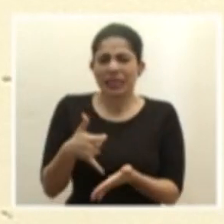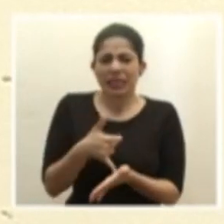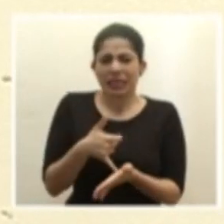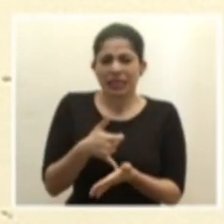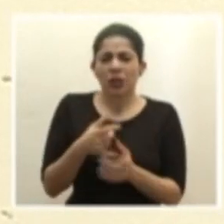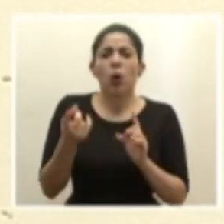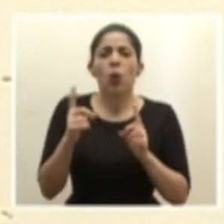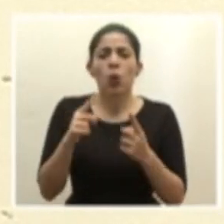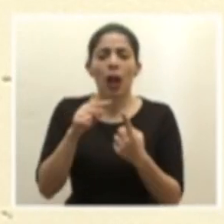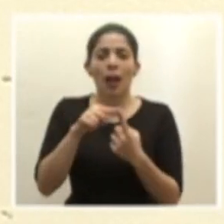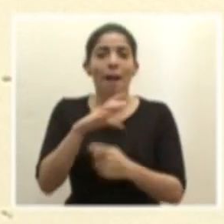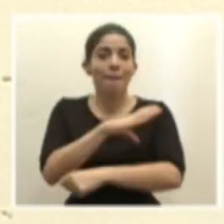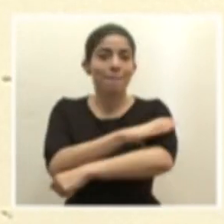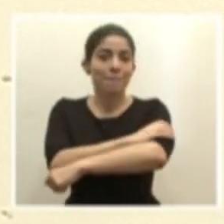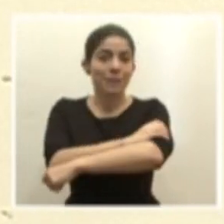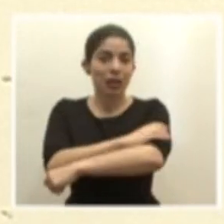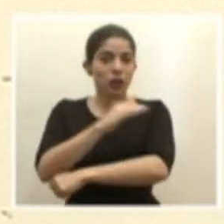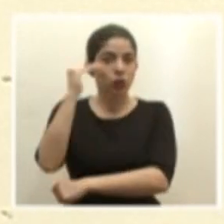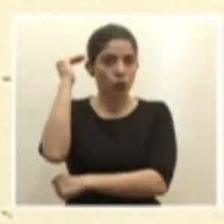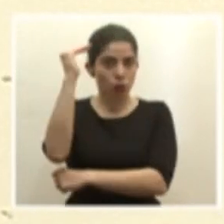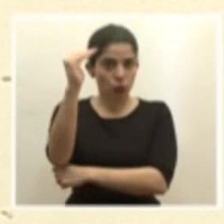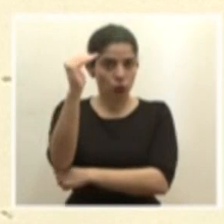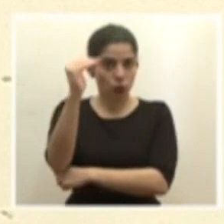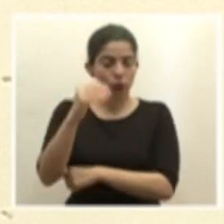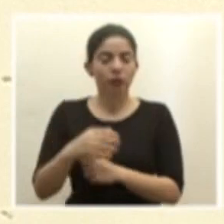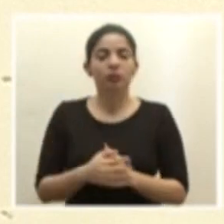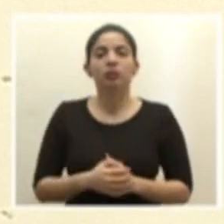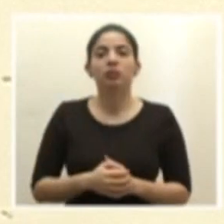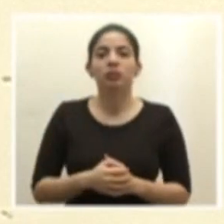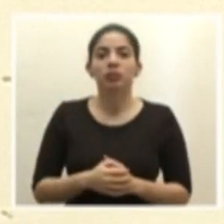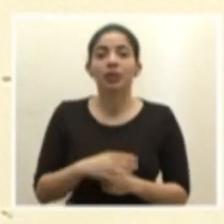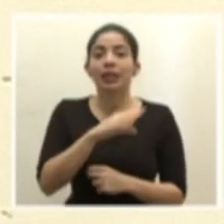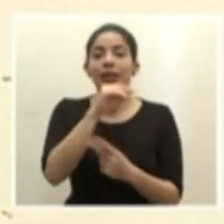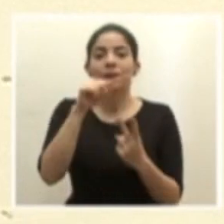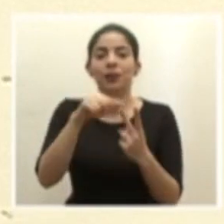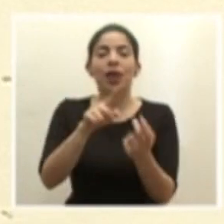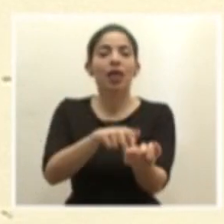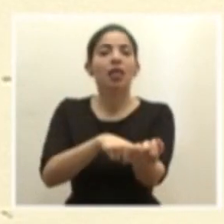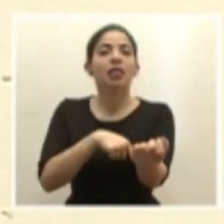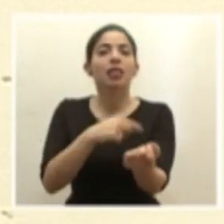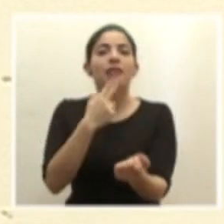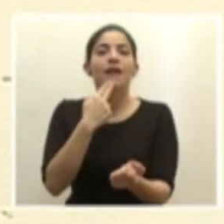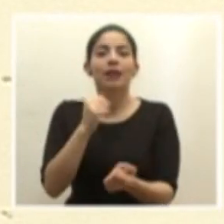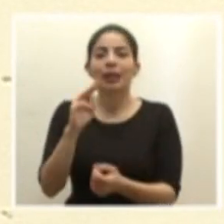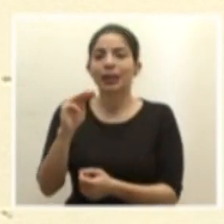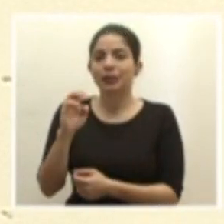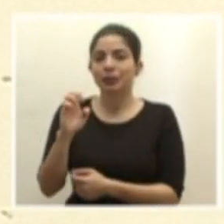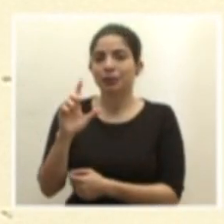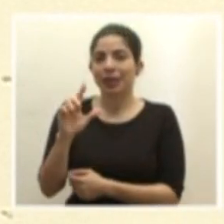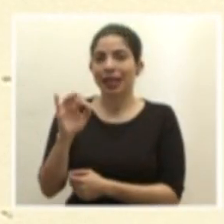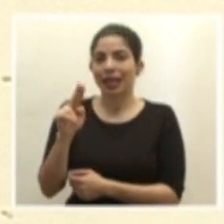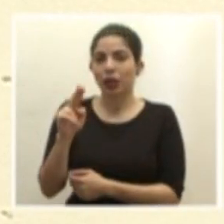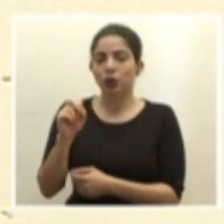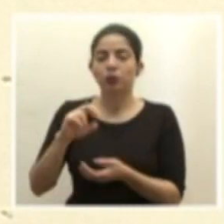son presión arterial alta, o sea, hipertensión arterial, y diabetes mellitus, o sea,